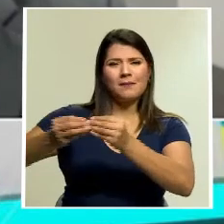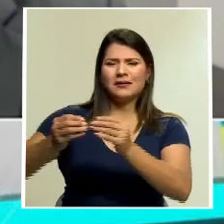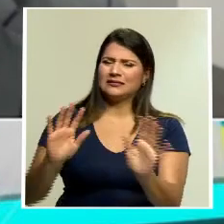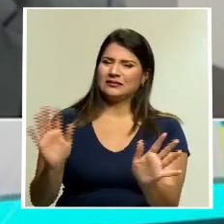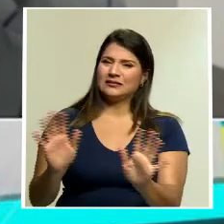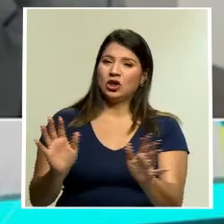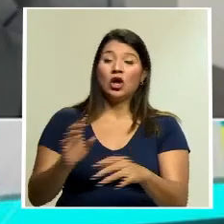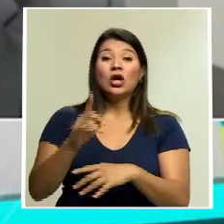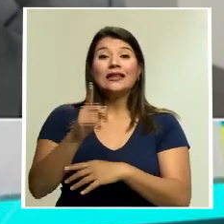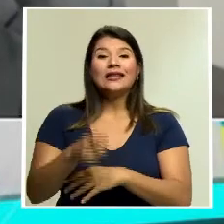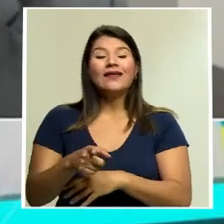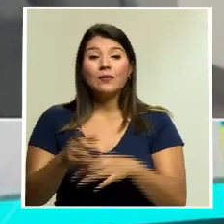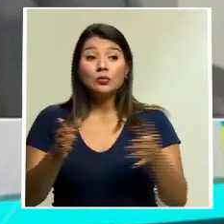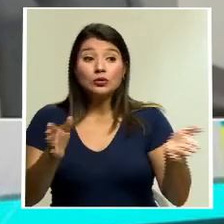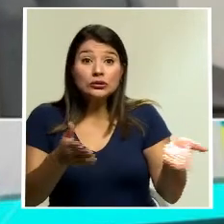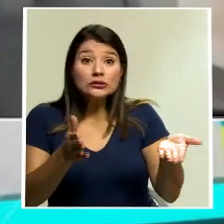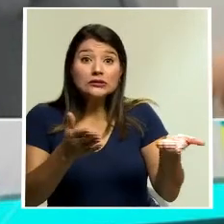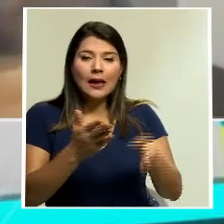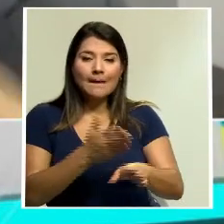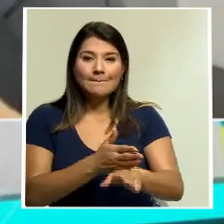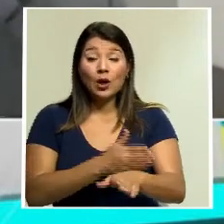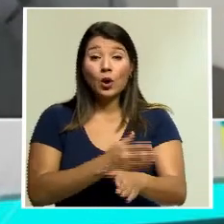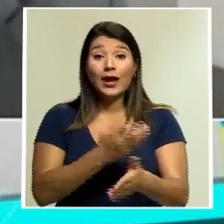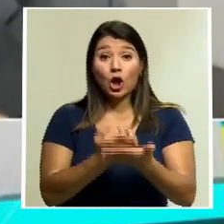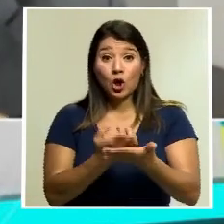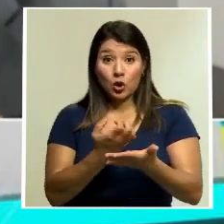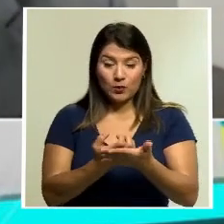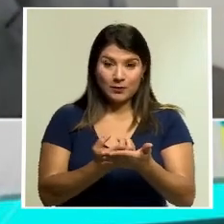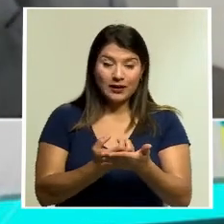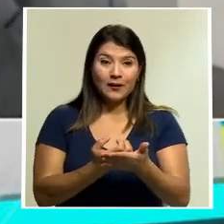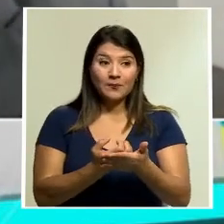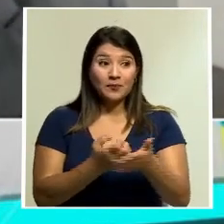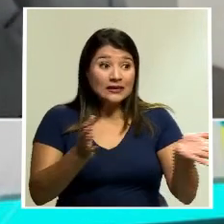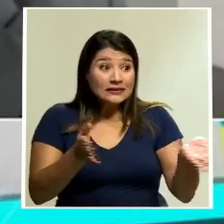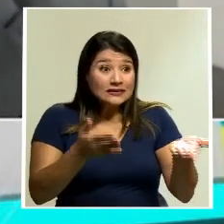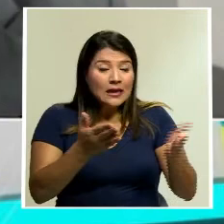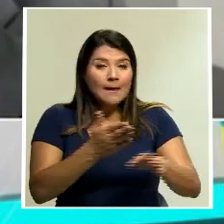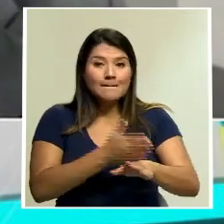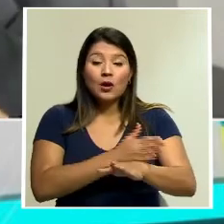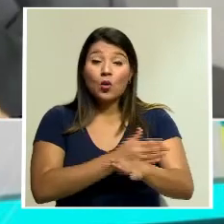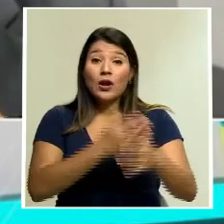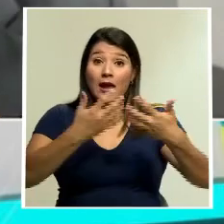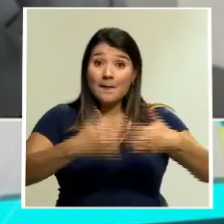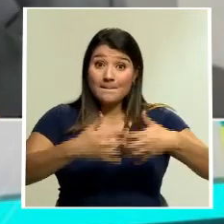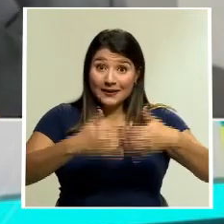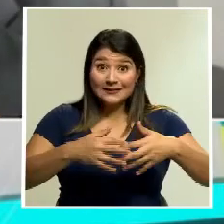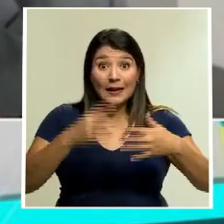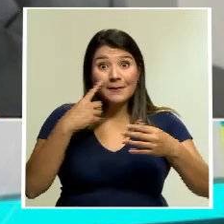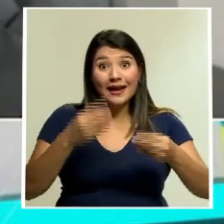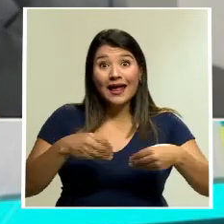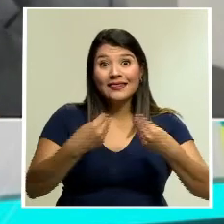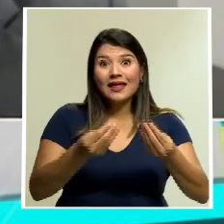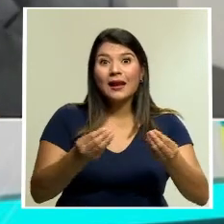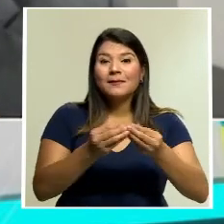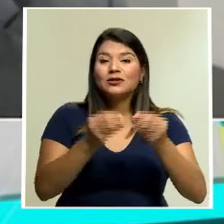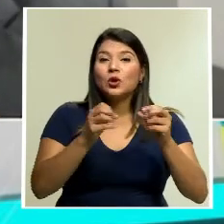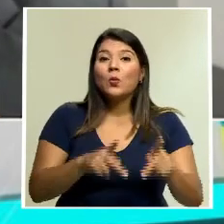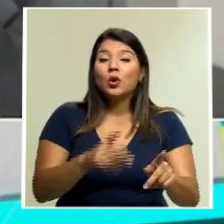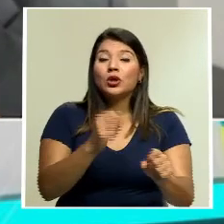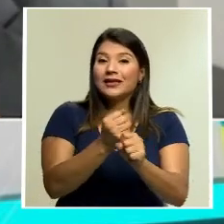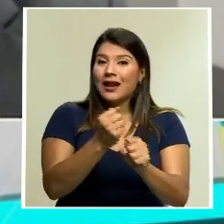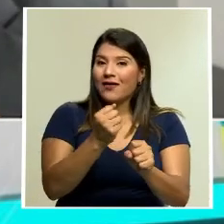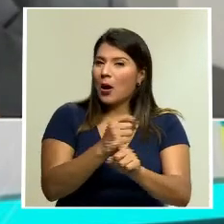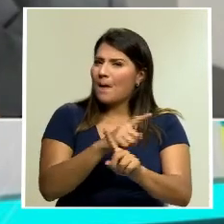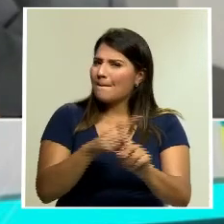incremento económico, ese incremento, digamos, empresarial para generar fuentes de empleo y no